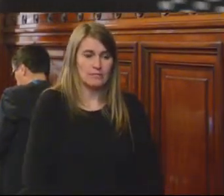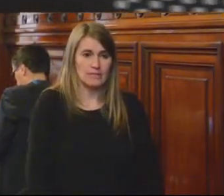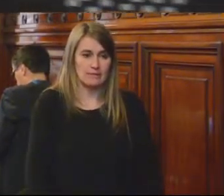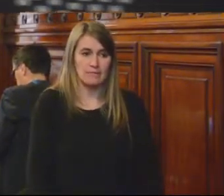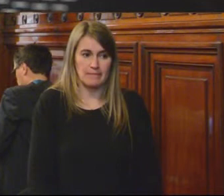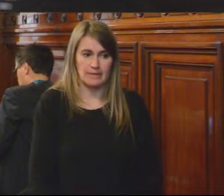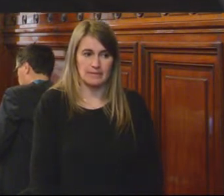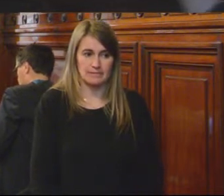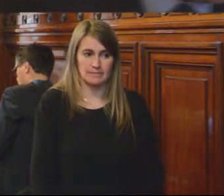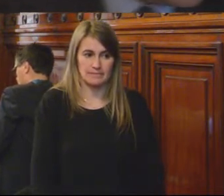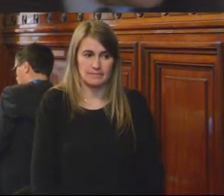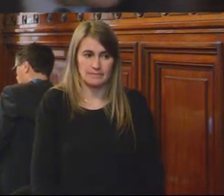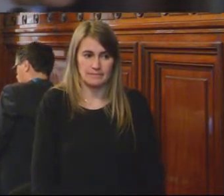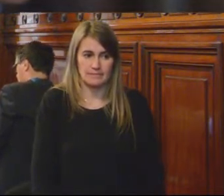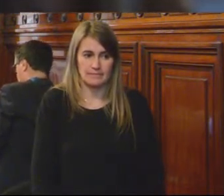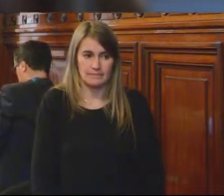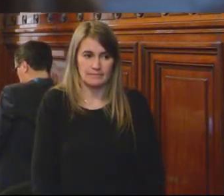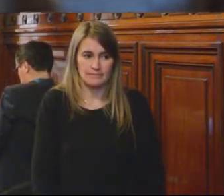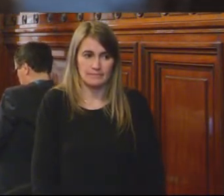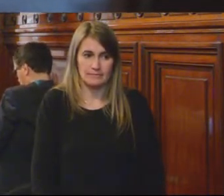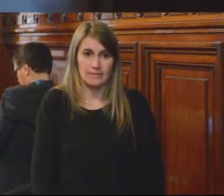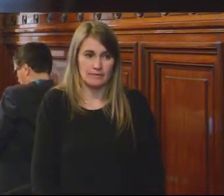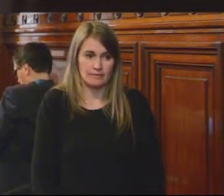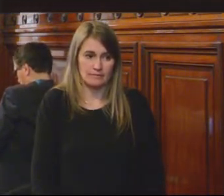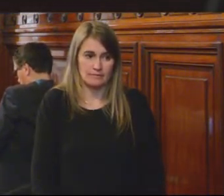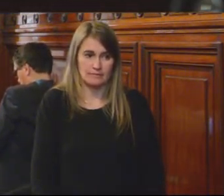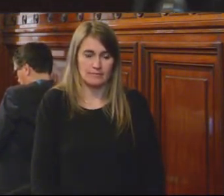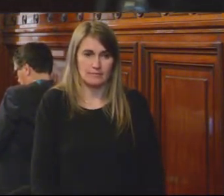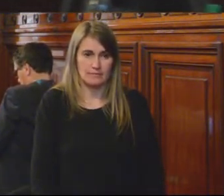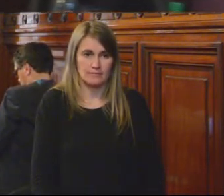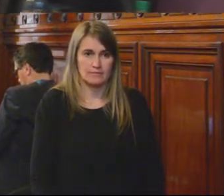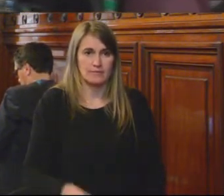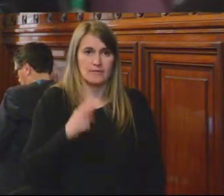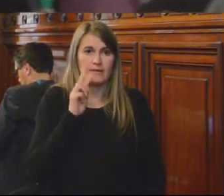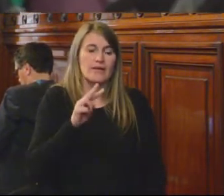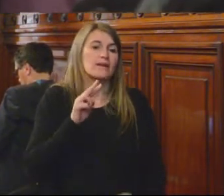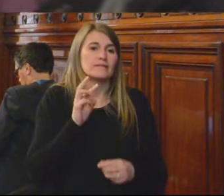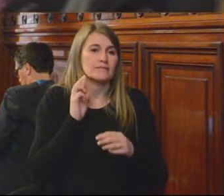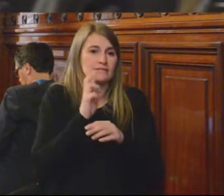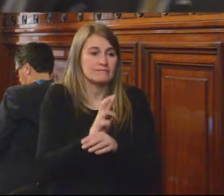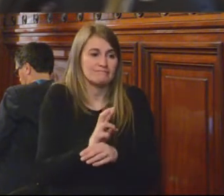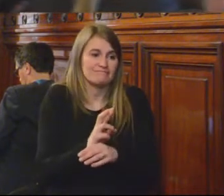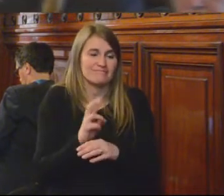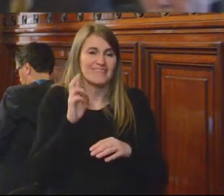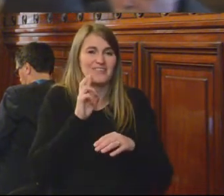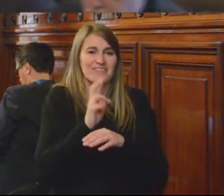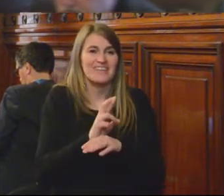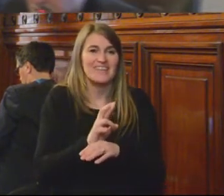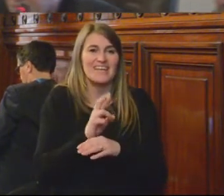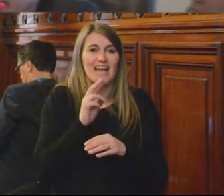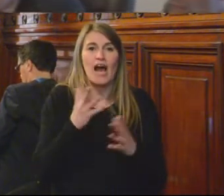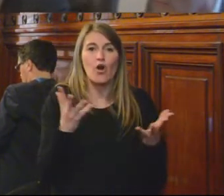Muchas gracias. Vamos a dar la palabra en este momento a la representación del Estado, hasta por 15 minutos.